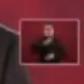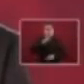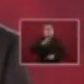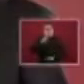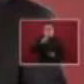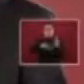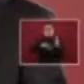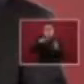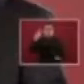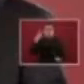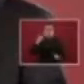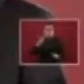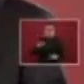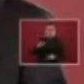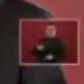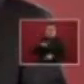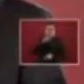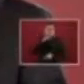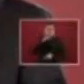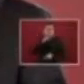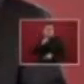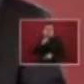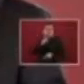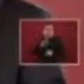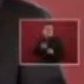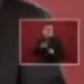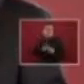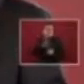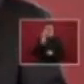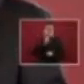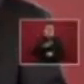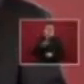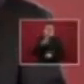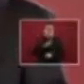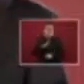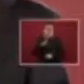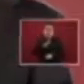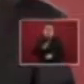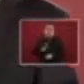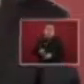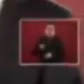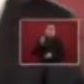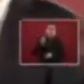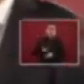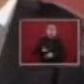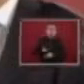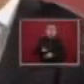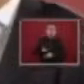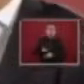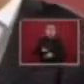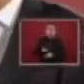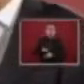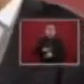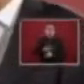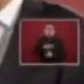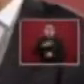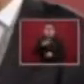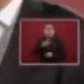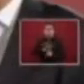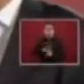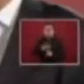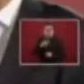rescatar, ¿no? Cualquiera de estos días, a lo mejor, y por la prontitud del informe no dio tiempo, ¿no? 48 horas, digo